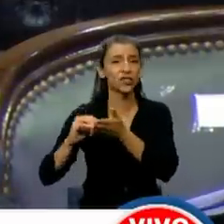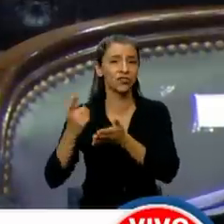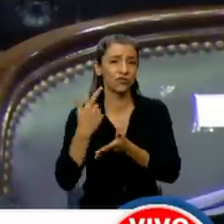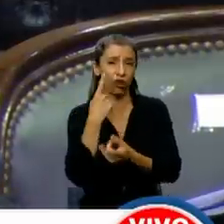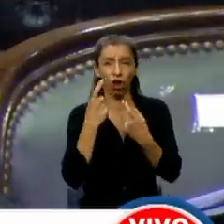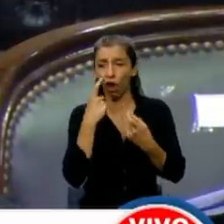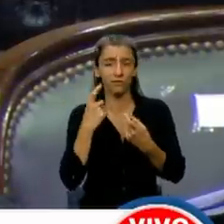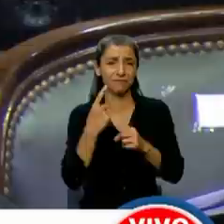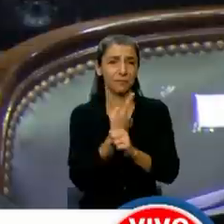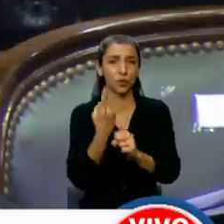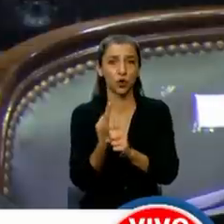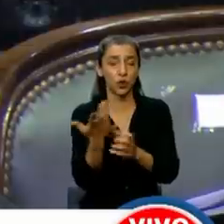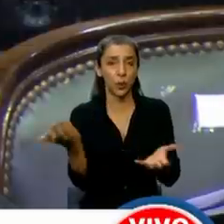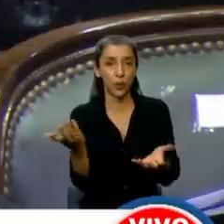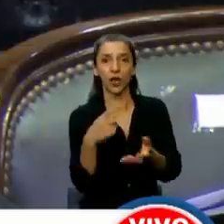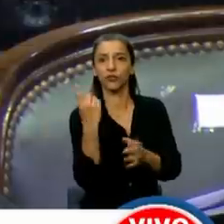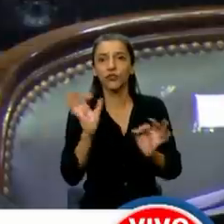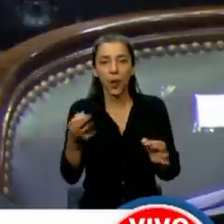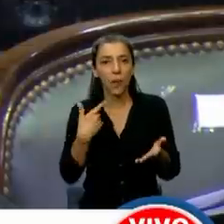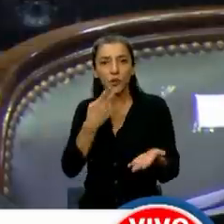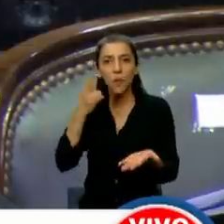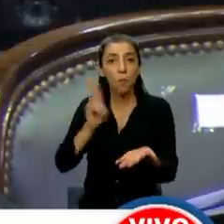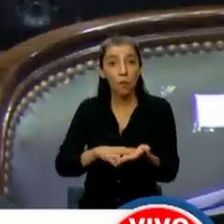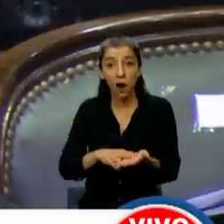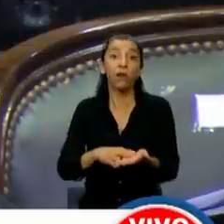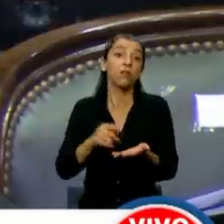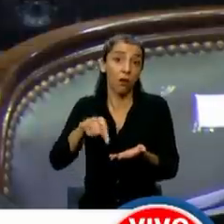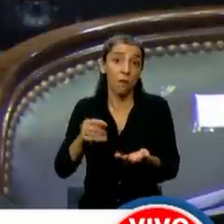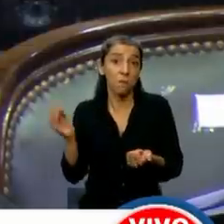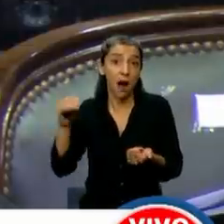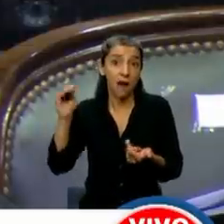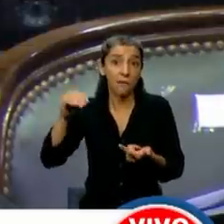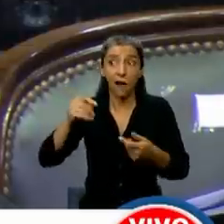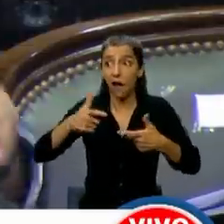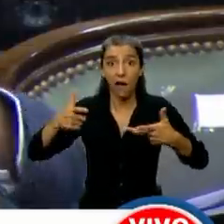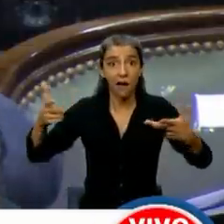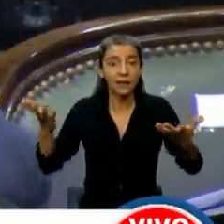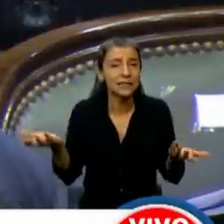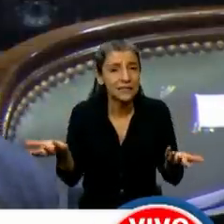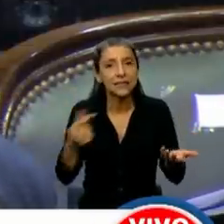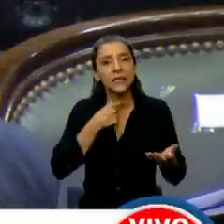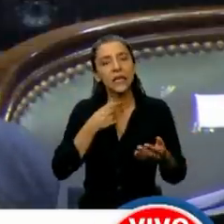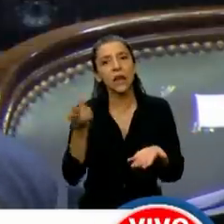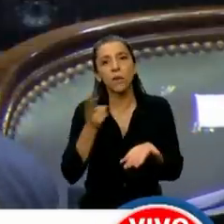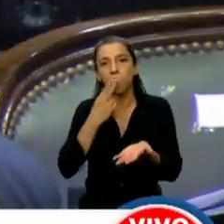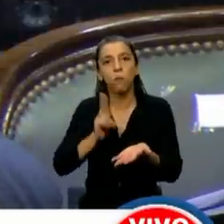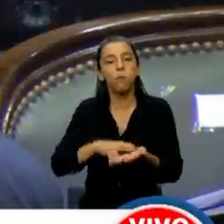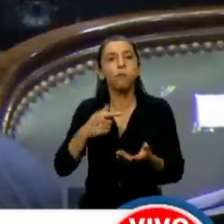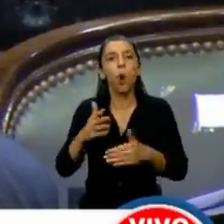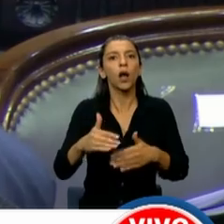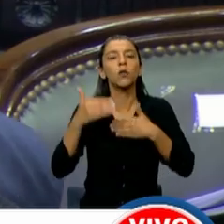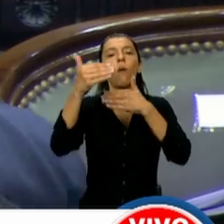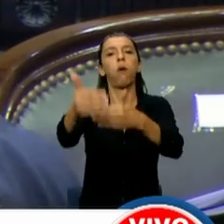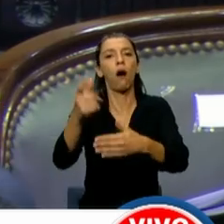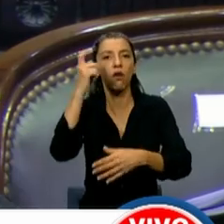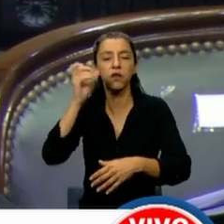es más impuestos quieren que prorrogue hemos impuesto que se van a vencer el año que viene los quieren prorrogar por diez años